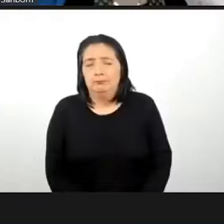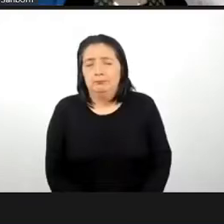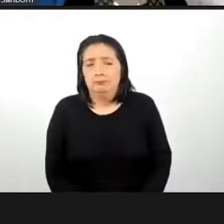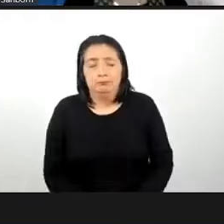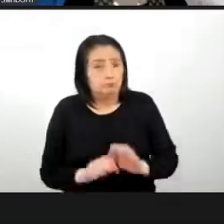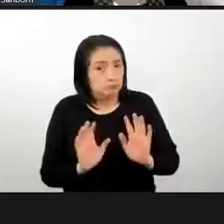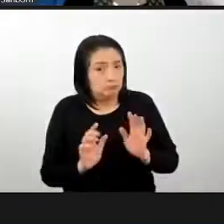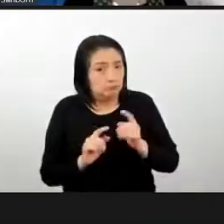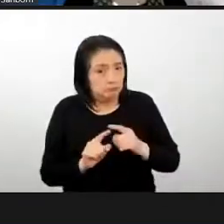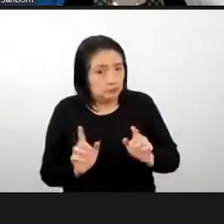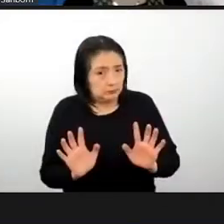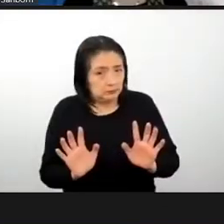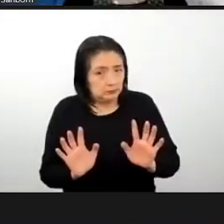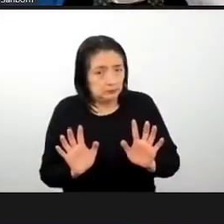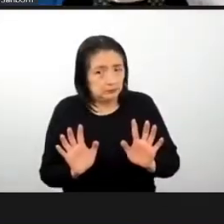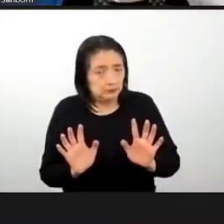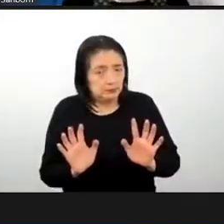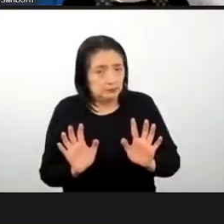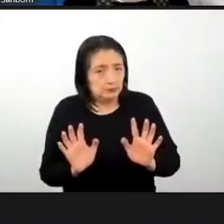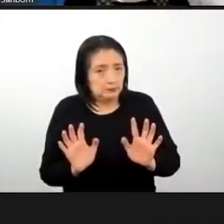Pero